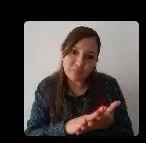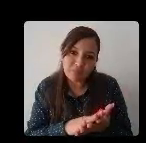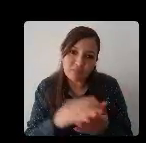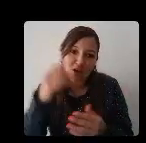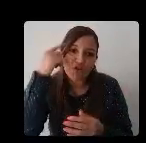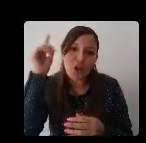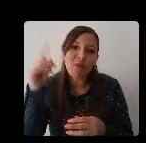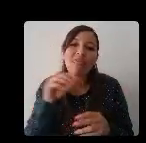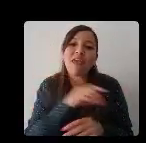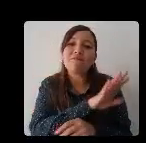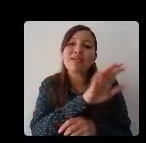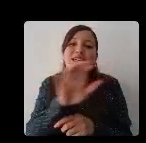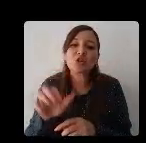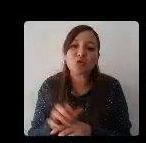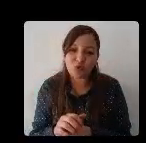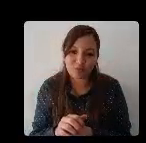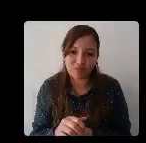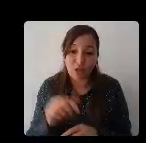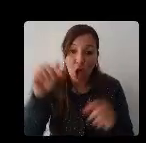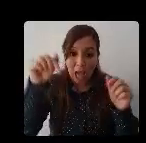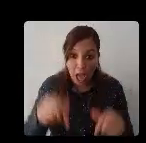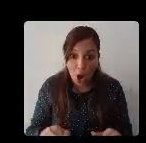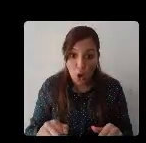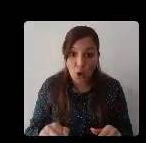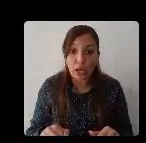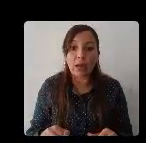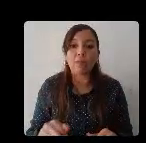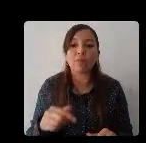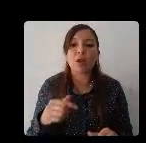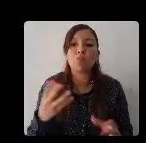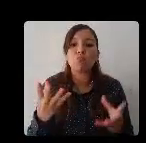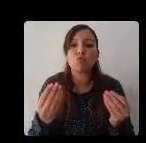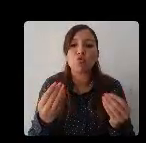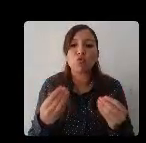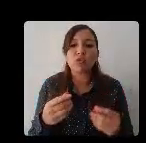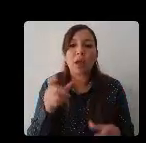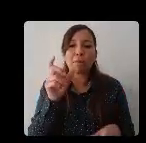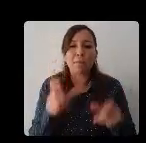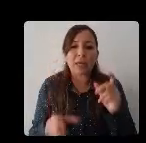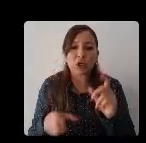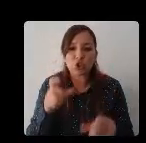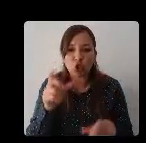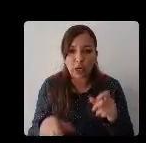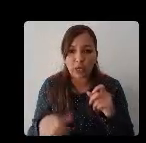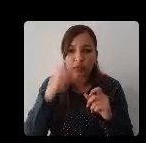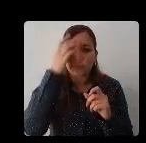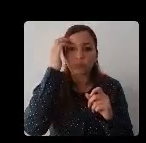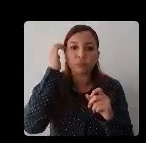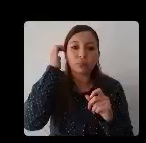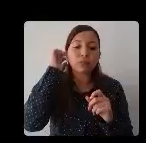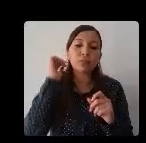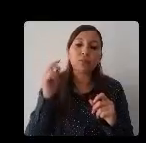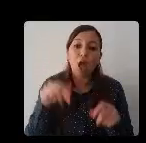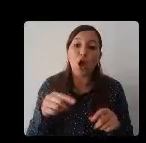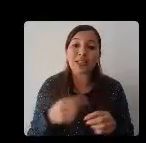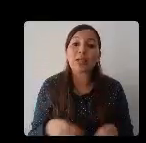o puedes tú contagiar o puedes que te contagien ellos. No, le digo, no hay que bajar la guardia, seguimos adelante. Y hay que muchos que no se